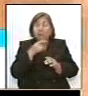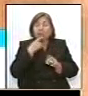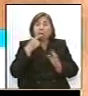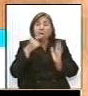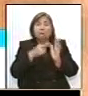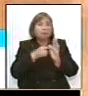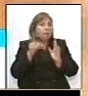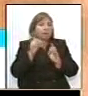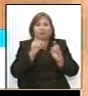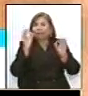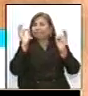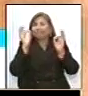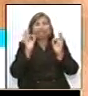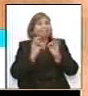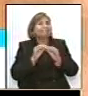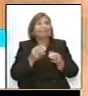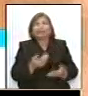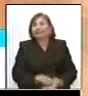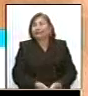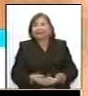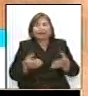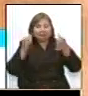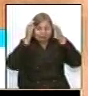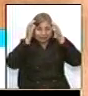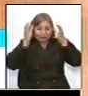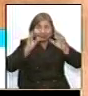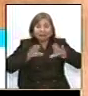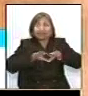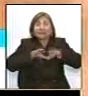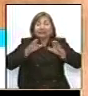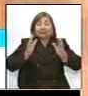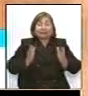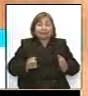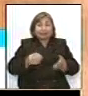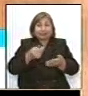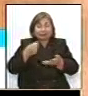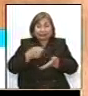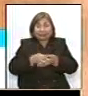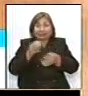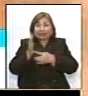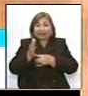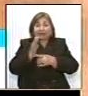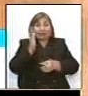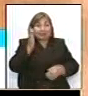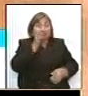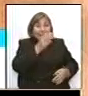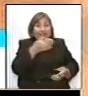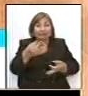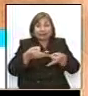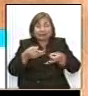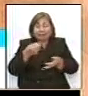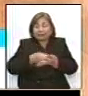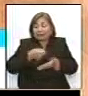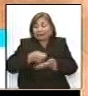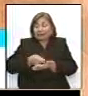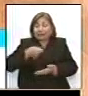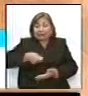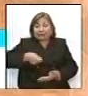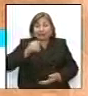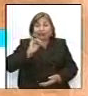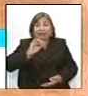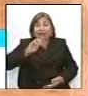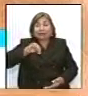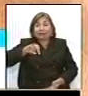resulta inexacta, ya que el acuerdo de mesa mediante el cual se establece que la asignación por representación es un ingreso económico sujeto al pago de impuesto a la